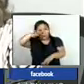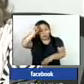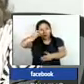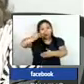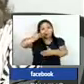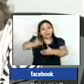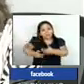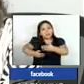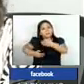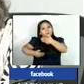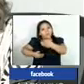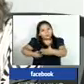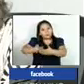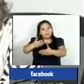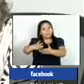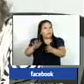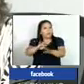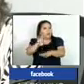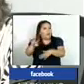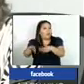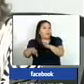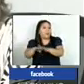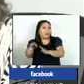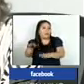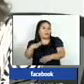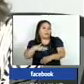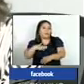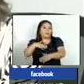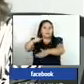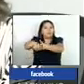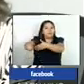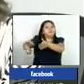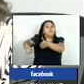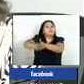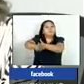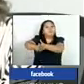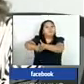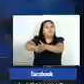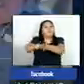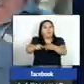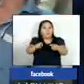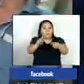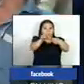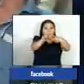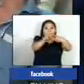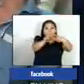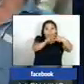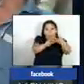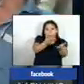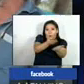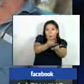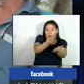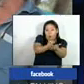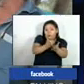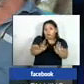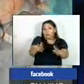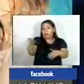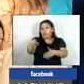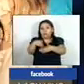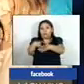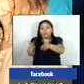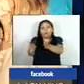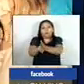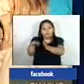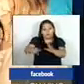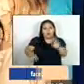procesos, todo lo que se tiene dentro de la Asamblea Legislativa. Estas son las propuestas de Dania González, candidata a diputada